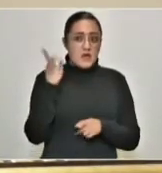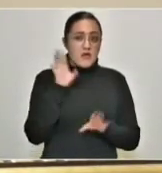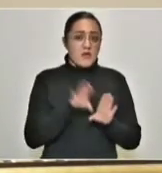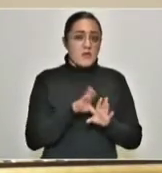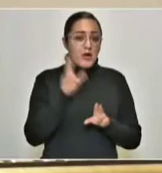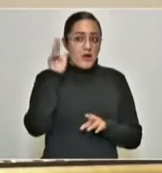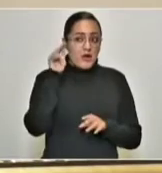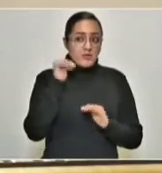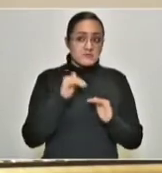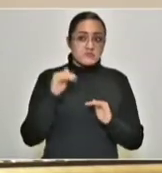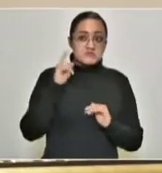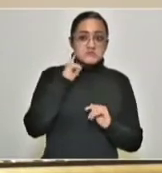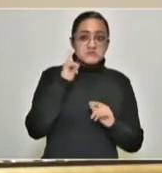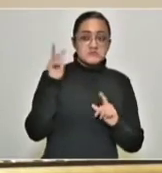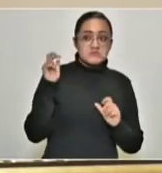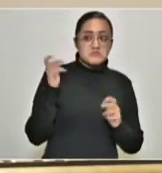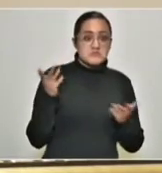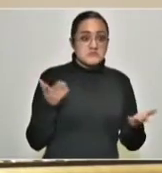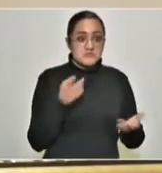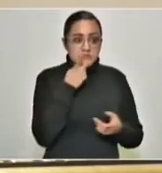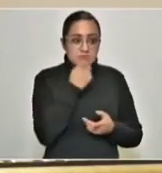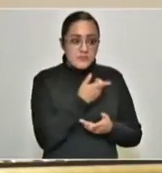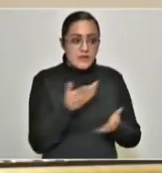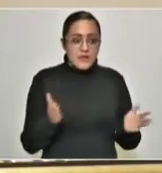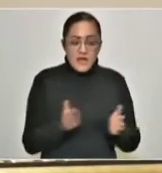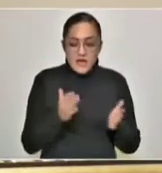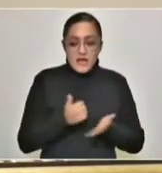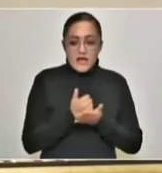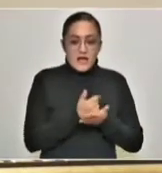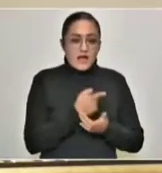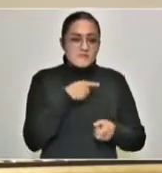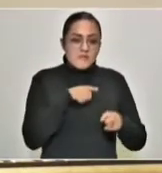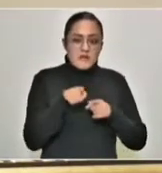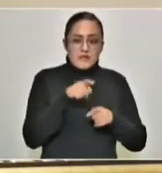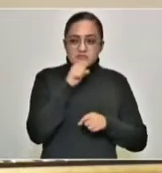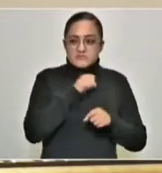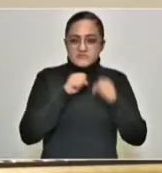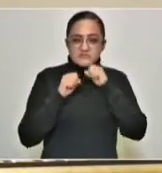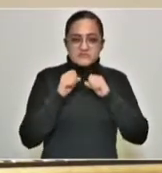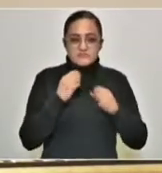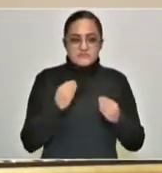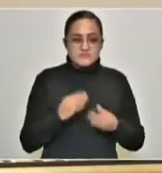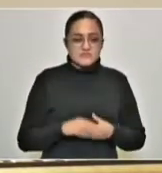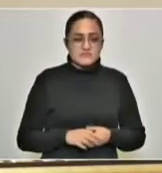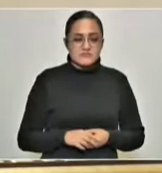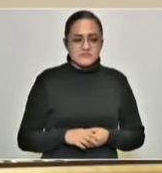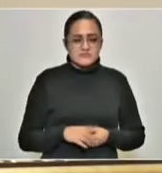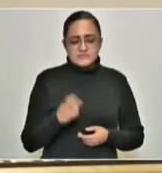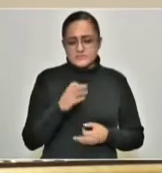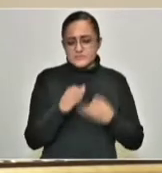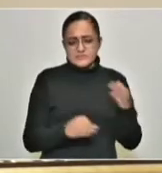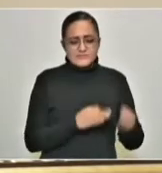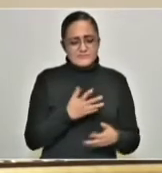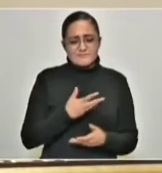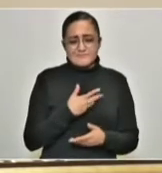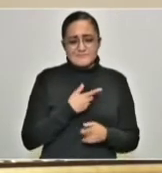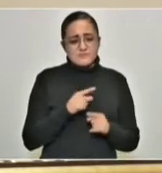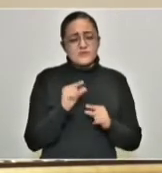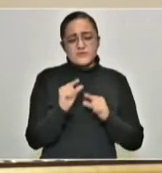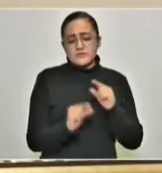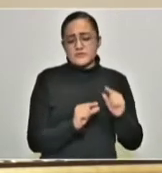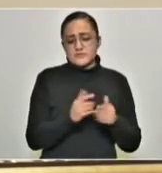mayor que se encargó de hacer auspicios, intrigas. Ahí está, todo a su